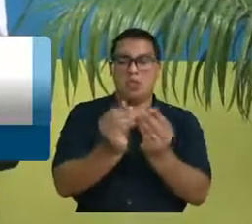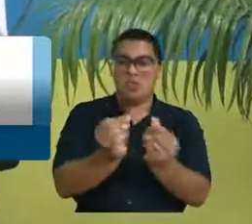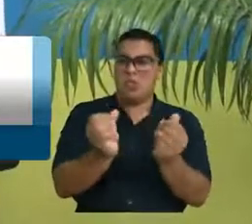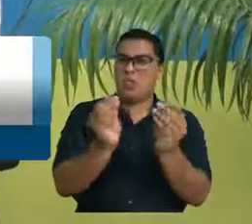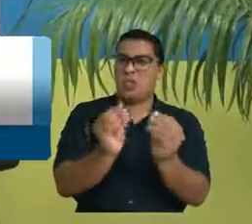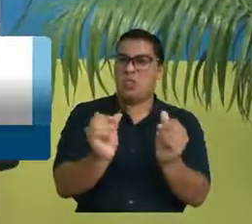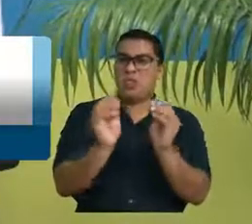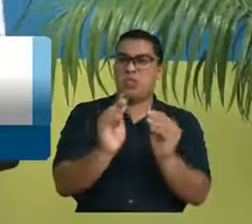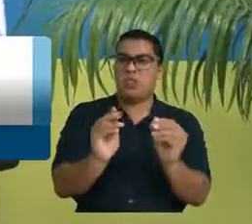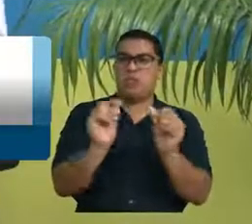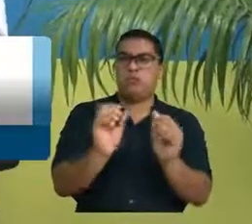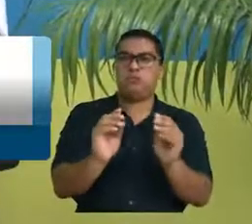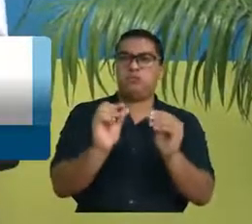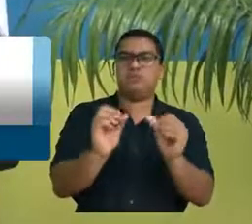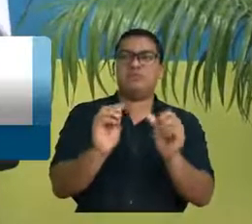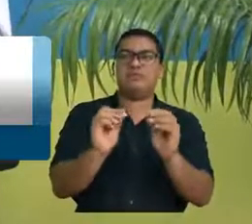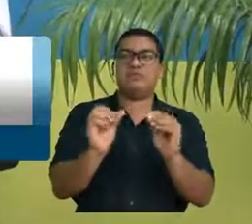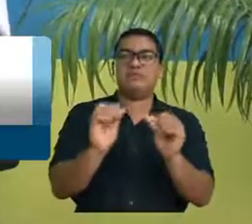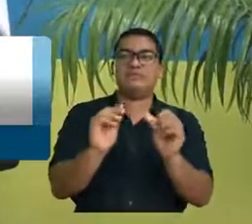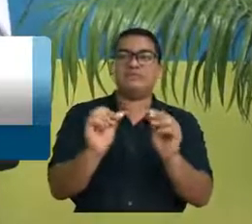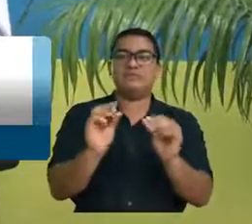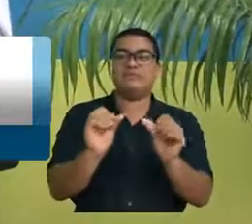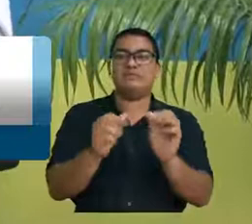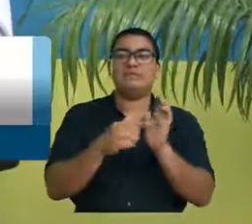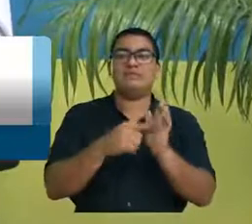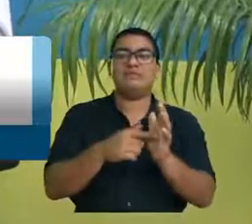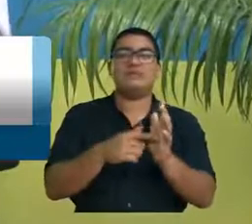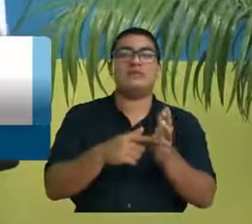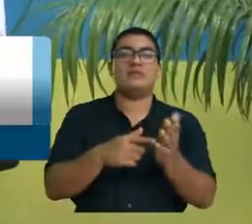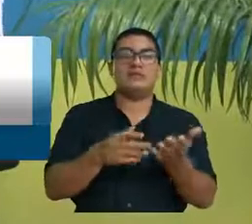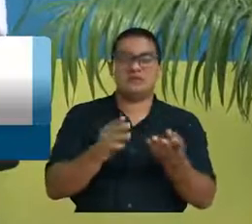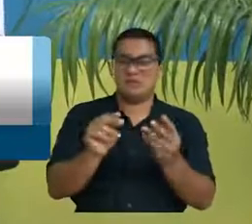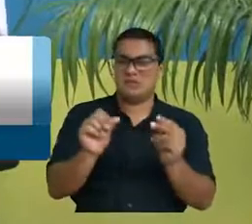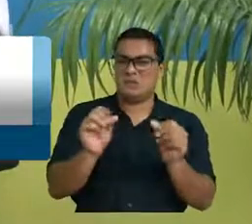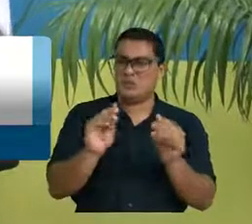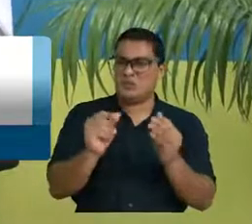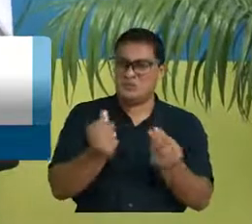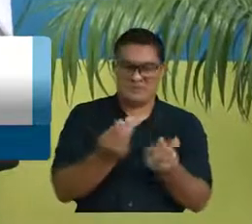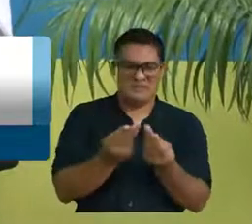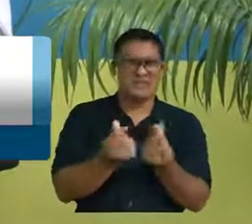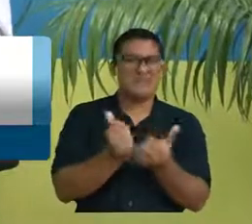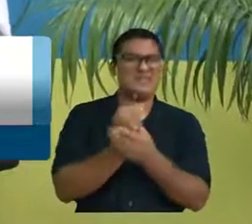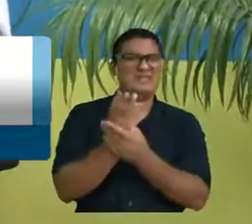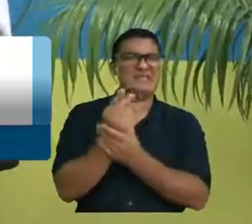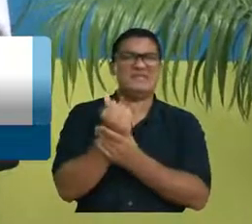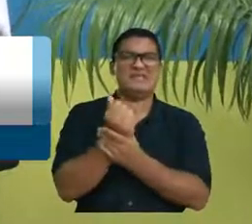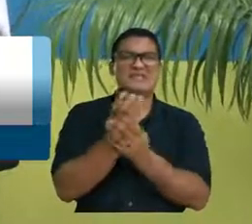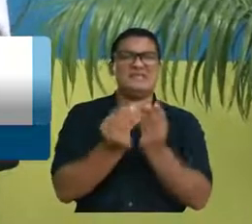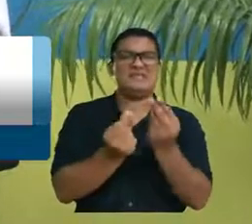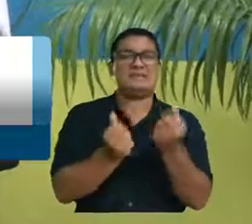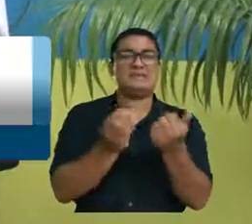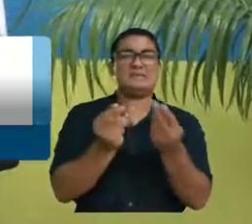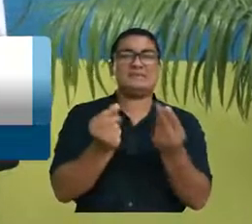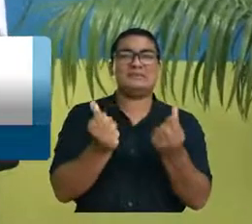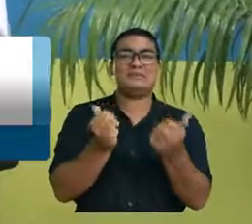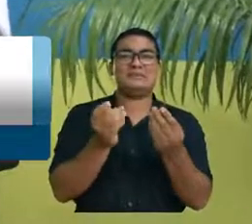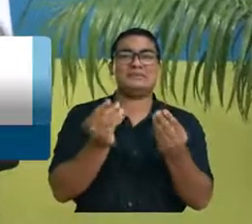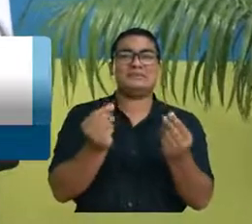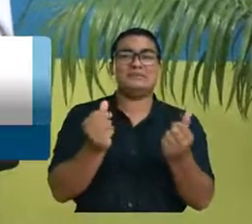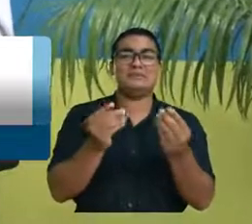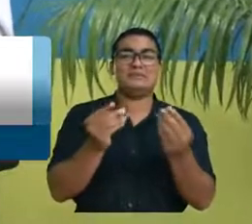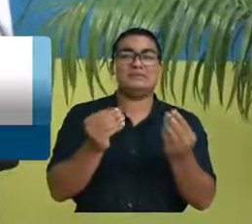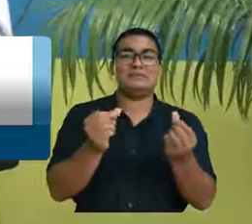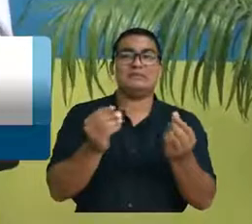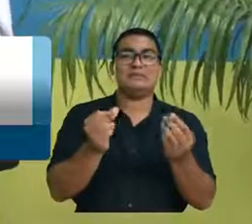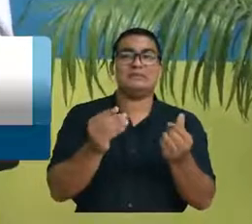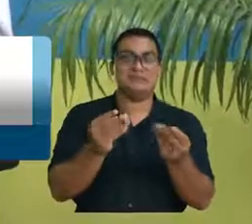grumoso que tiene grumo, como grasoso. Como cuando el azúcar está, te sentís algo en las manos, grumosa. Entonces, eso es grumoso.